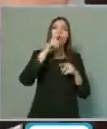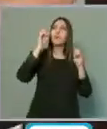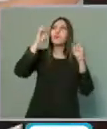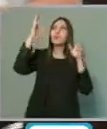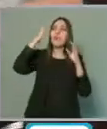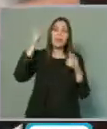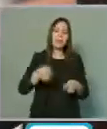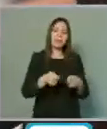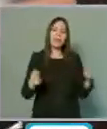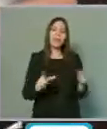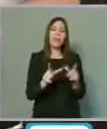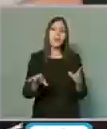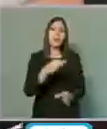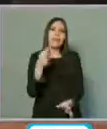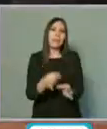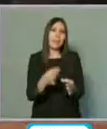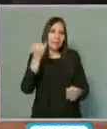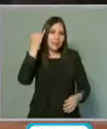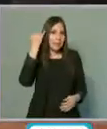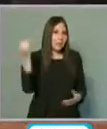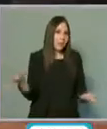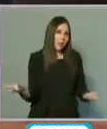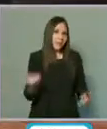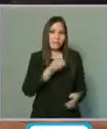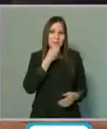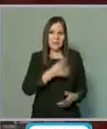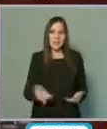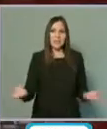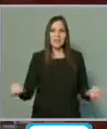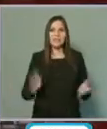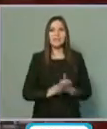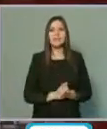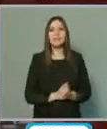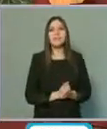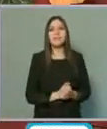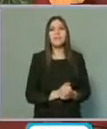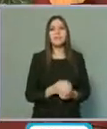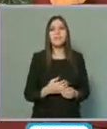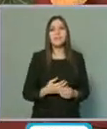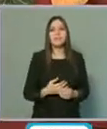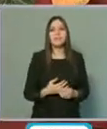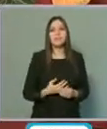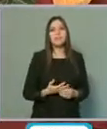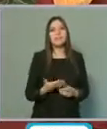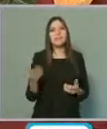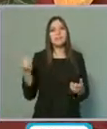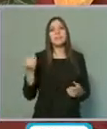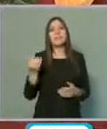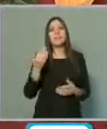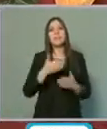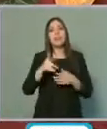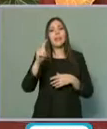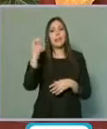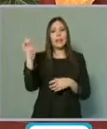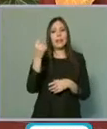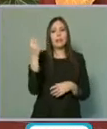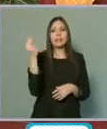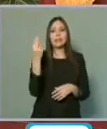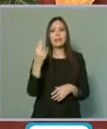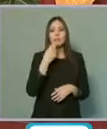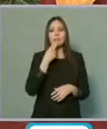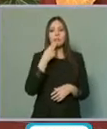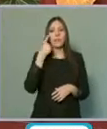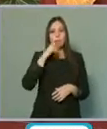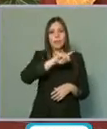está imagínate, más- ¿no? Un robot que nos tienda la cama estaría Qué genial, ¿no? maravilla, ¿verdad? Oye, Iván, por supuesto que la tecnología hay que usarla a